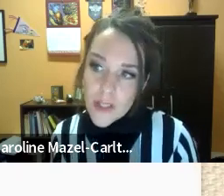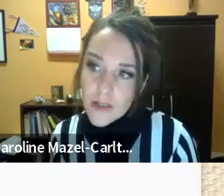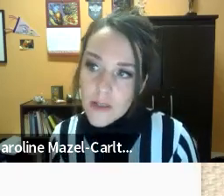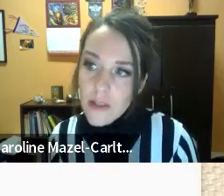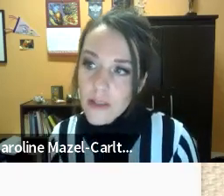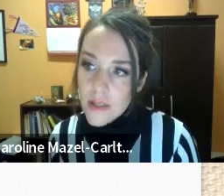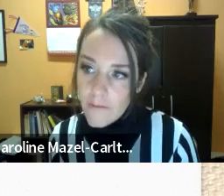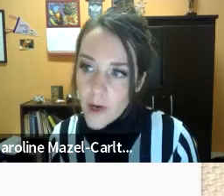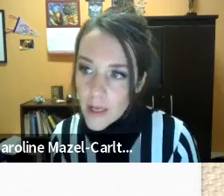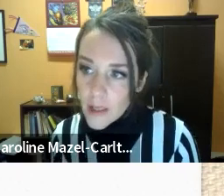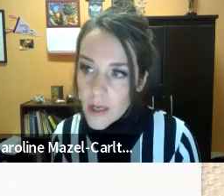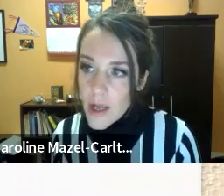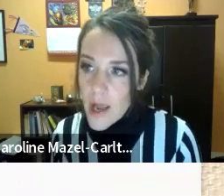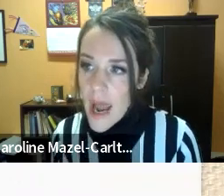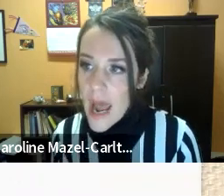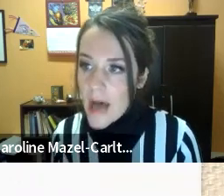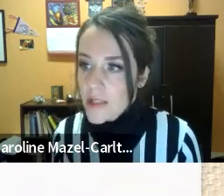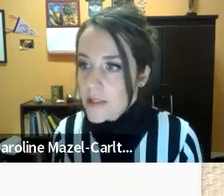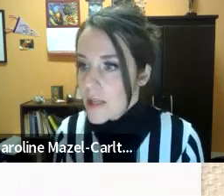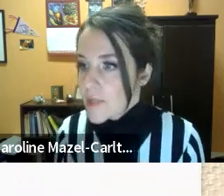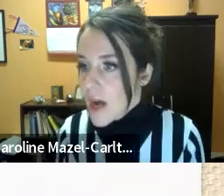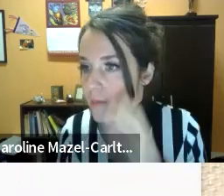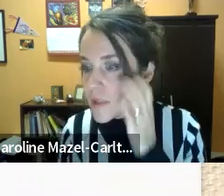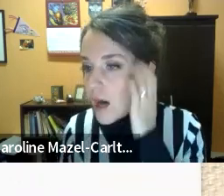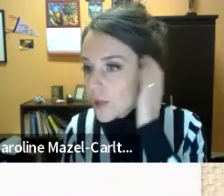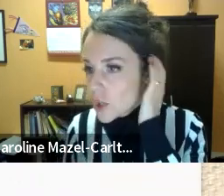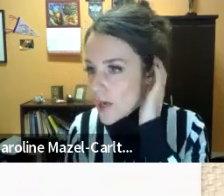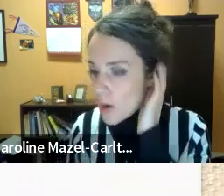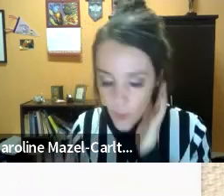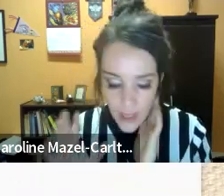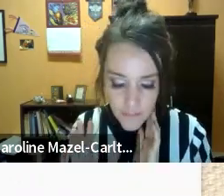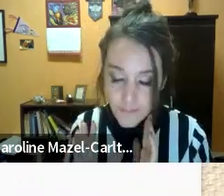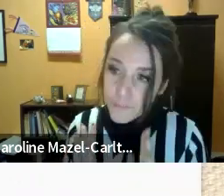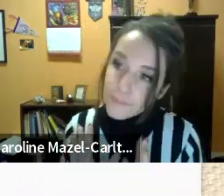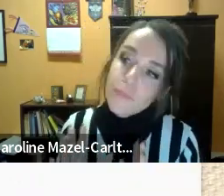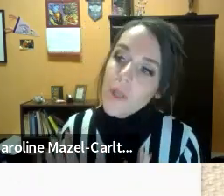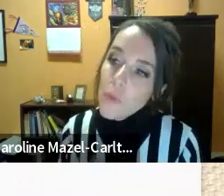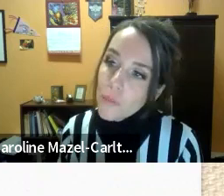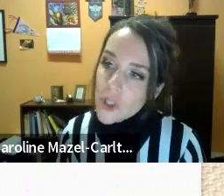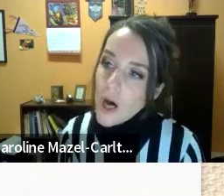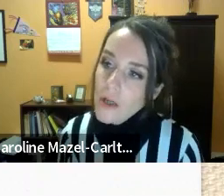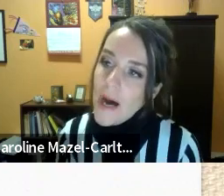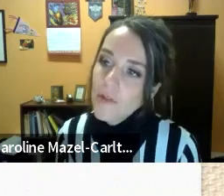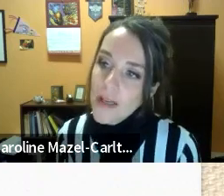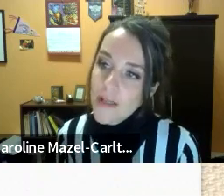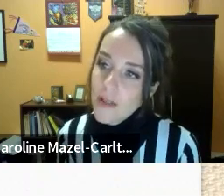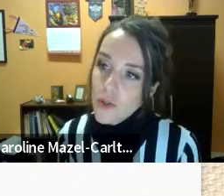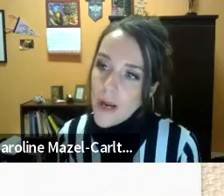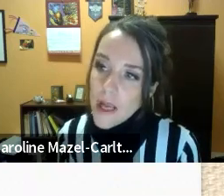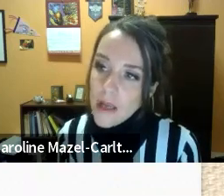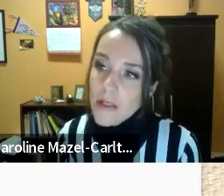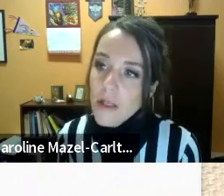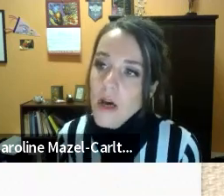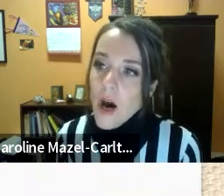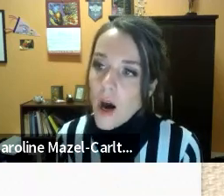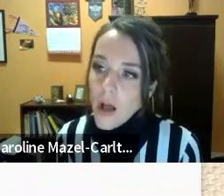de comprender y escuchar el sufrimiento de otras personas. Y a veces